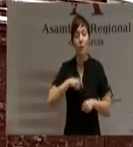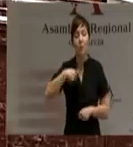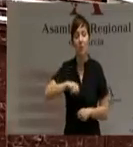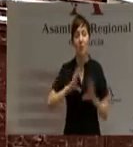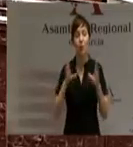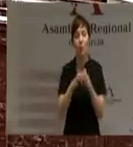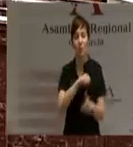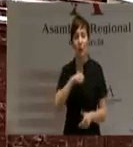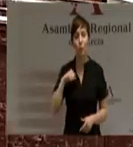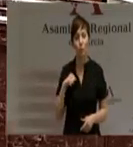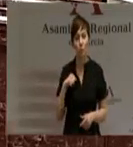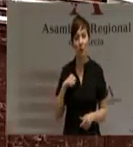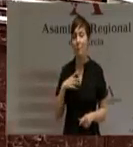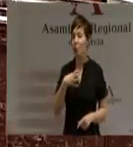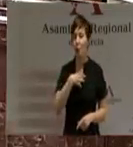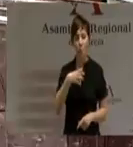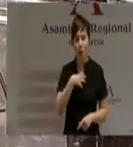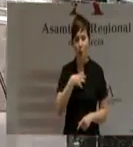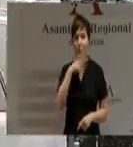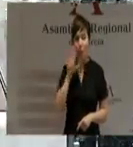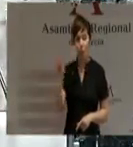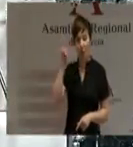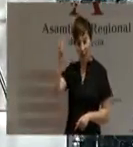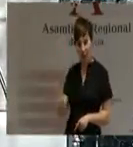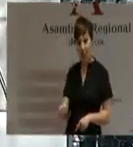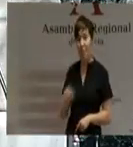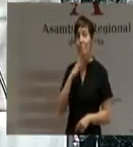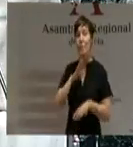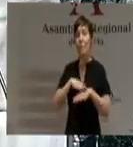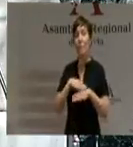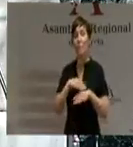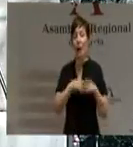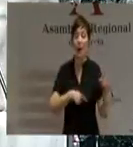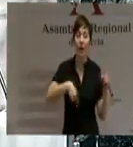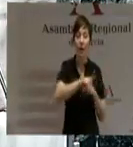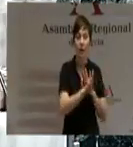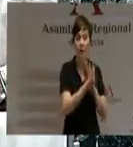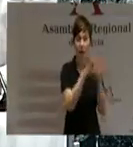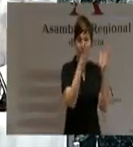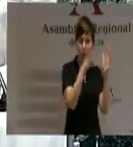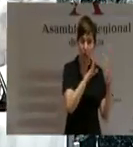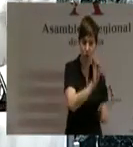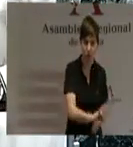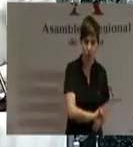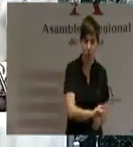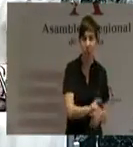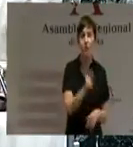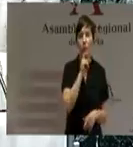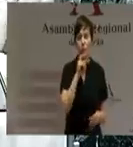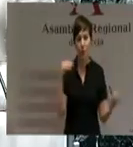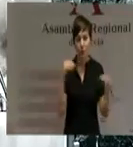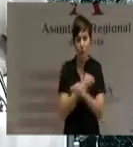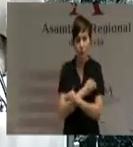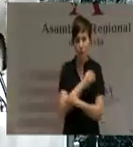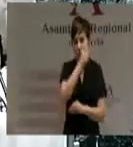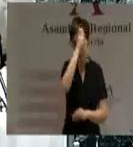lo sostienen y lo mantienen a él y a otros más altos cargos? Nosotros le